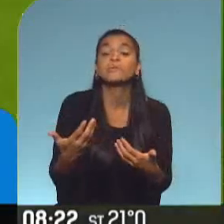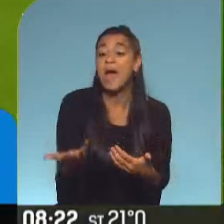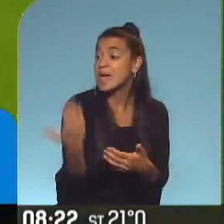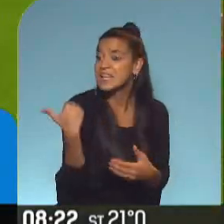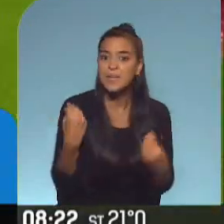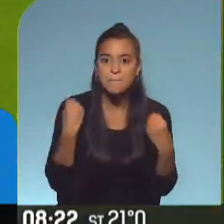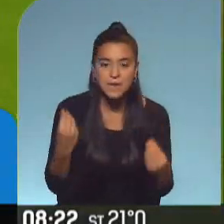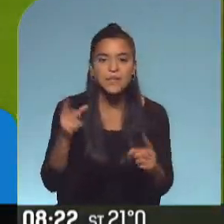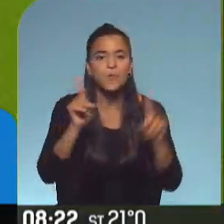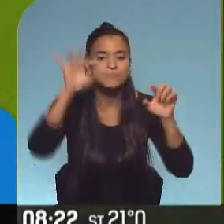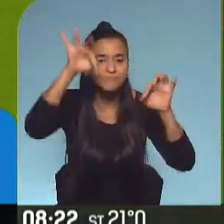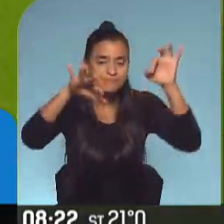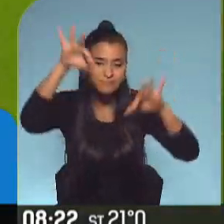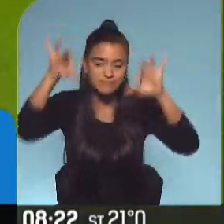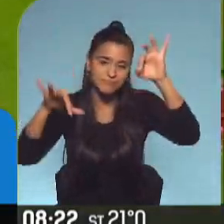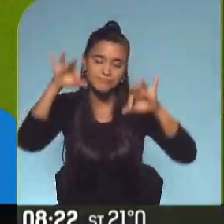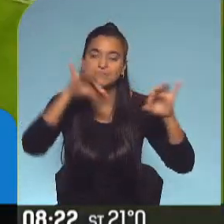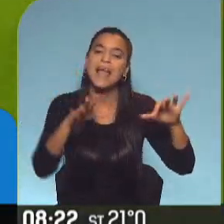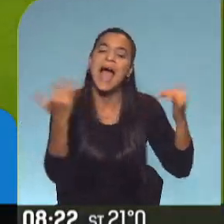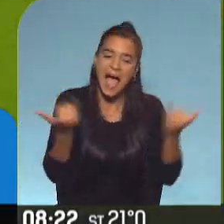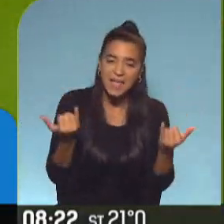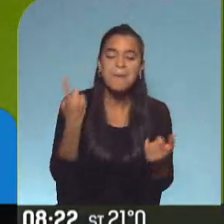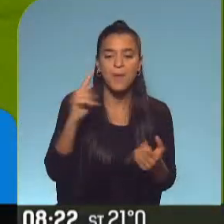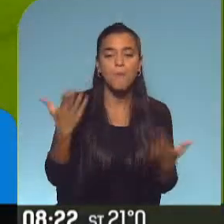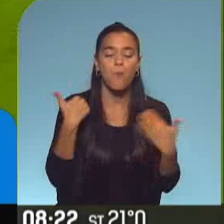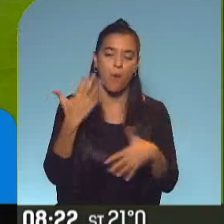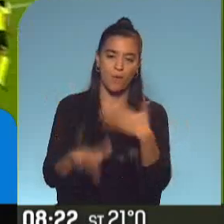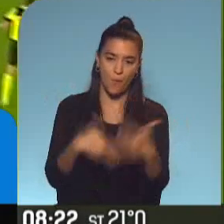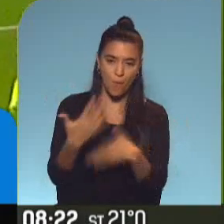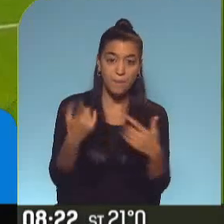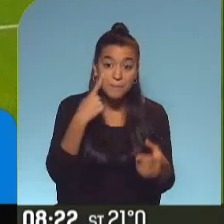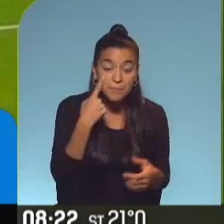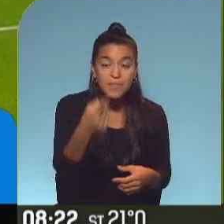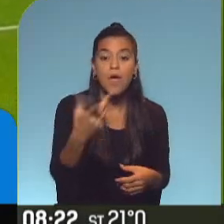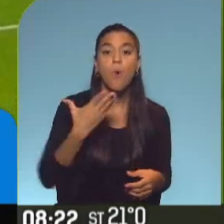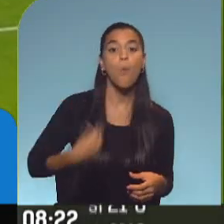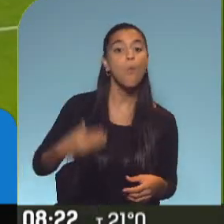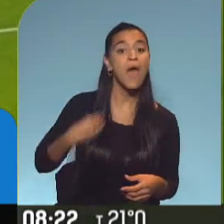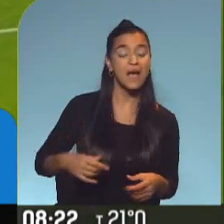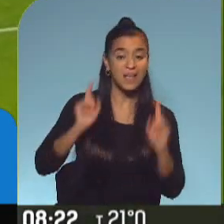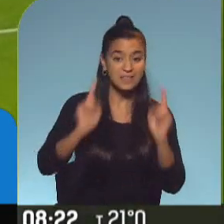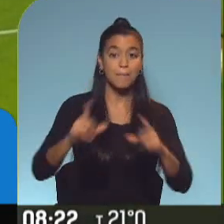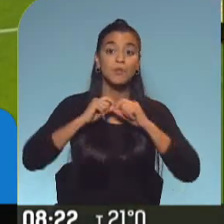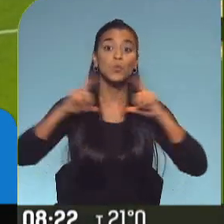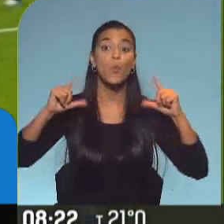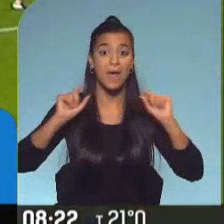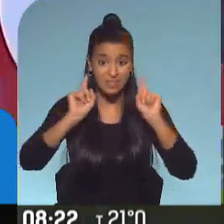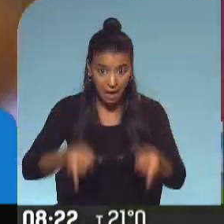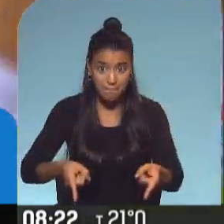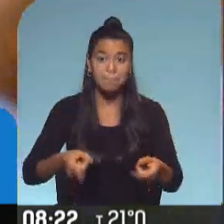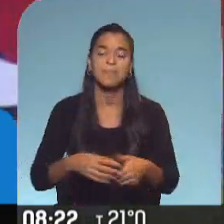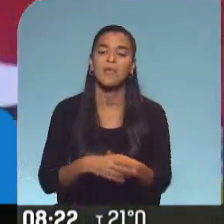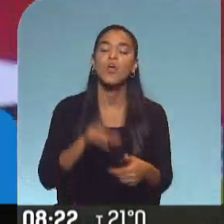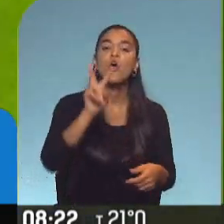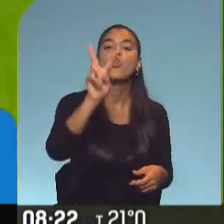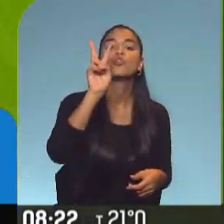ayer. Algunas gotitas ayer hubo, pero se pudieron jugar, miren la que tuvo Huracán y la que tuvo también Atlético de Tucumán. Recordamos,